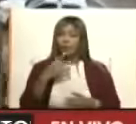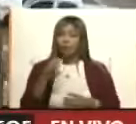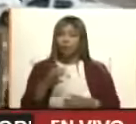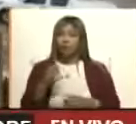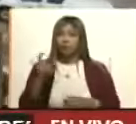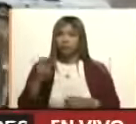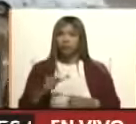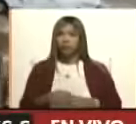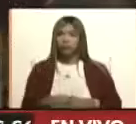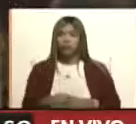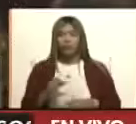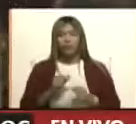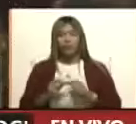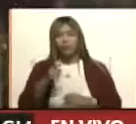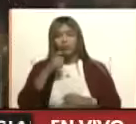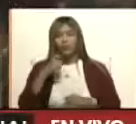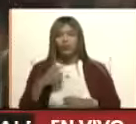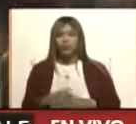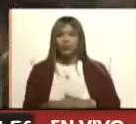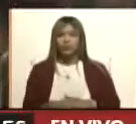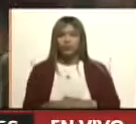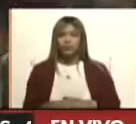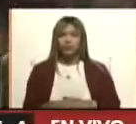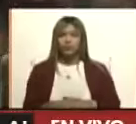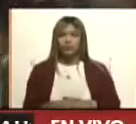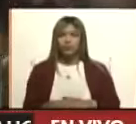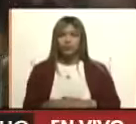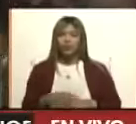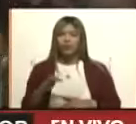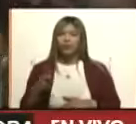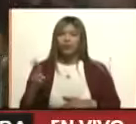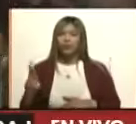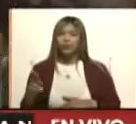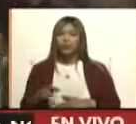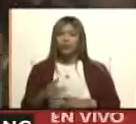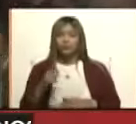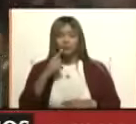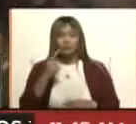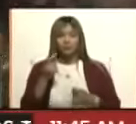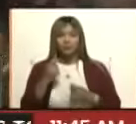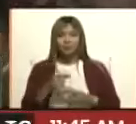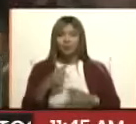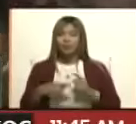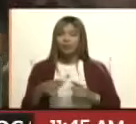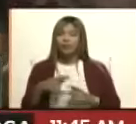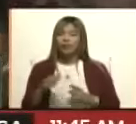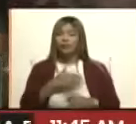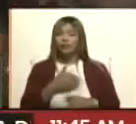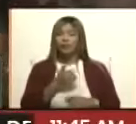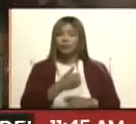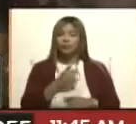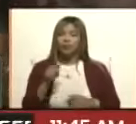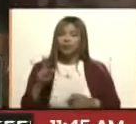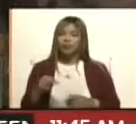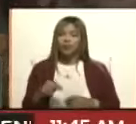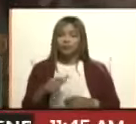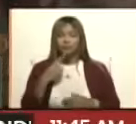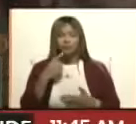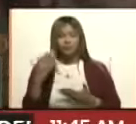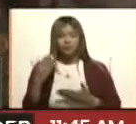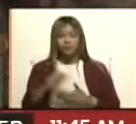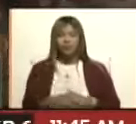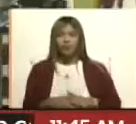realizar su intervención el defensor del pueblo, Alfredo Ruiz. Hay que recordar que diversas autoridades también... Muy buenos días a todas y